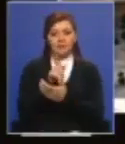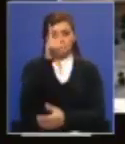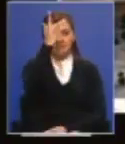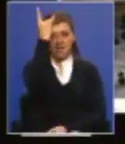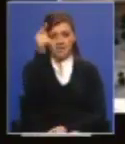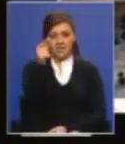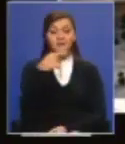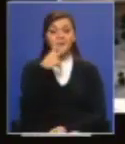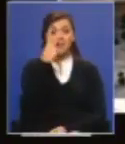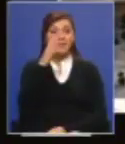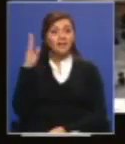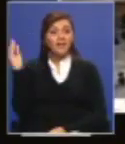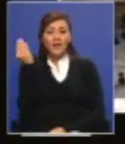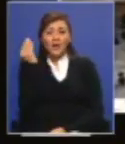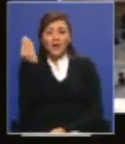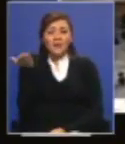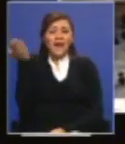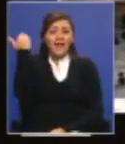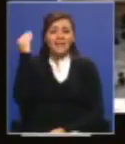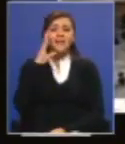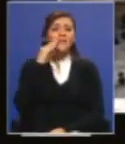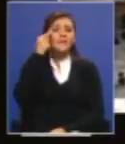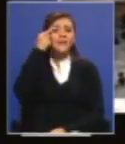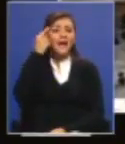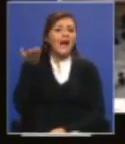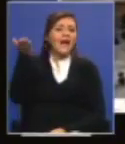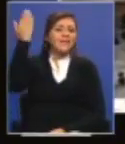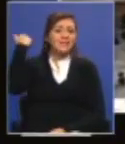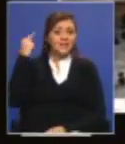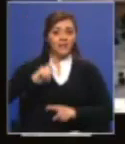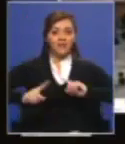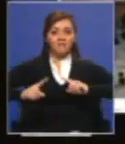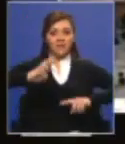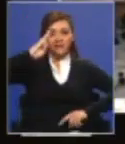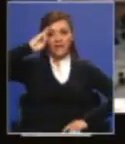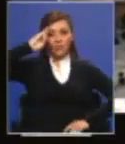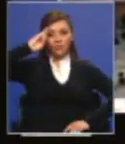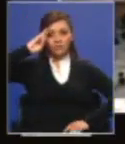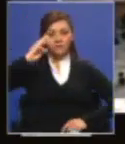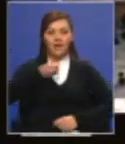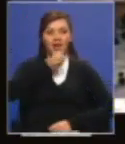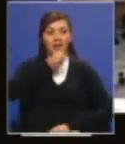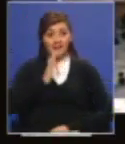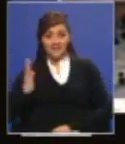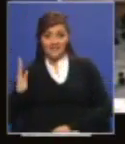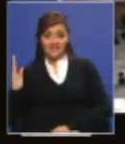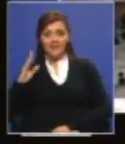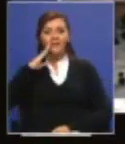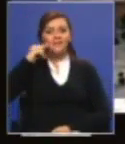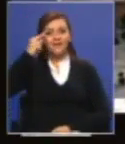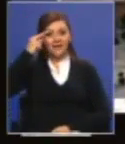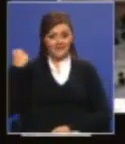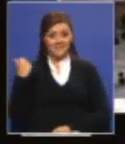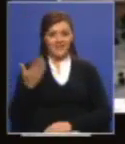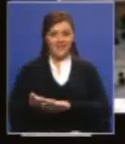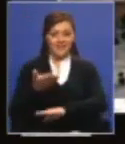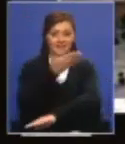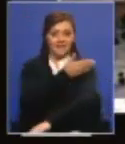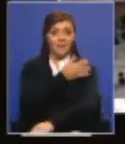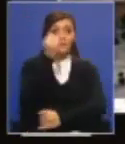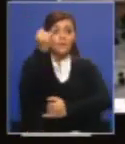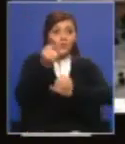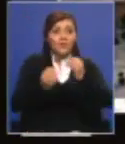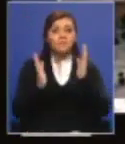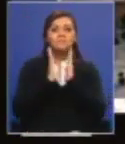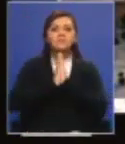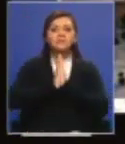al lado izquierdo de la pantalla. Era el jefe del grupo Scout. Y siempre terminamos el último día con una misa